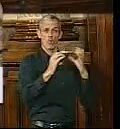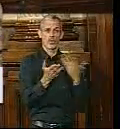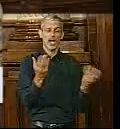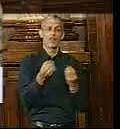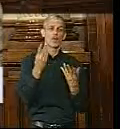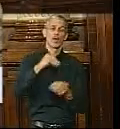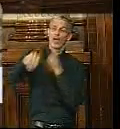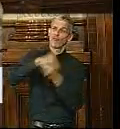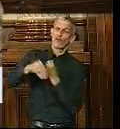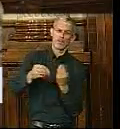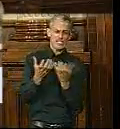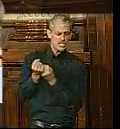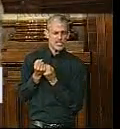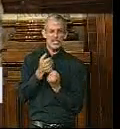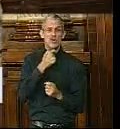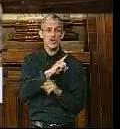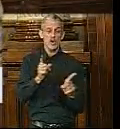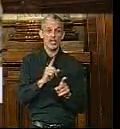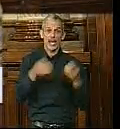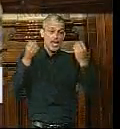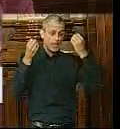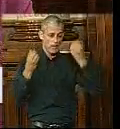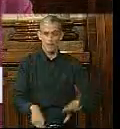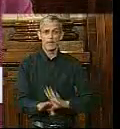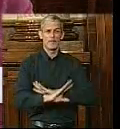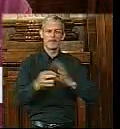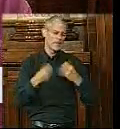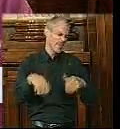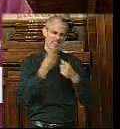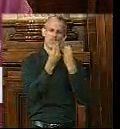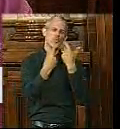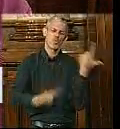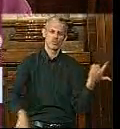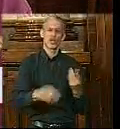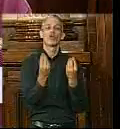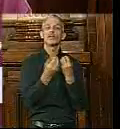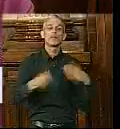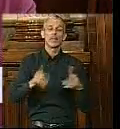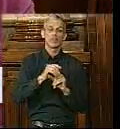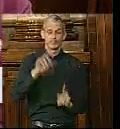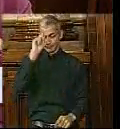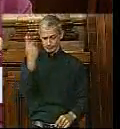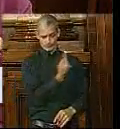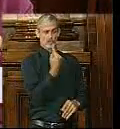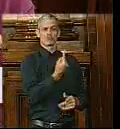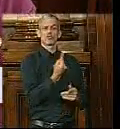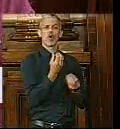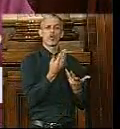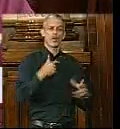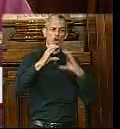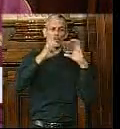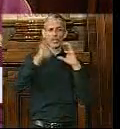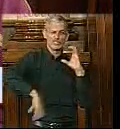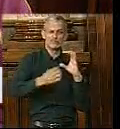su familia se resiste o no sabe o no tuvo acceso? ¿Qué pierde? Pero pierde un montón. Pierde porque se aísla, pierde porque está